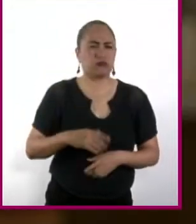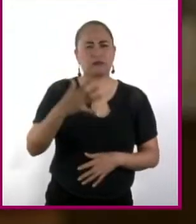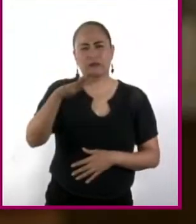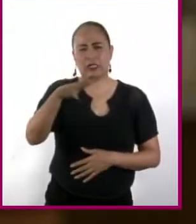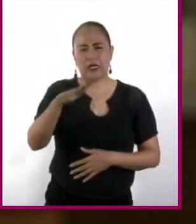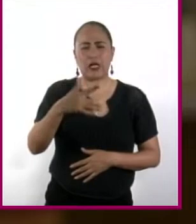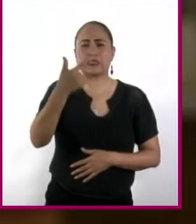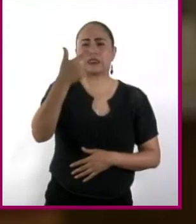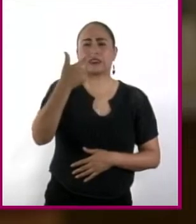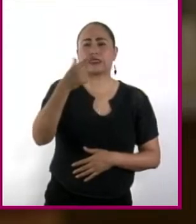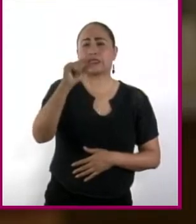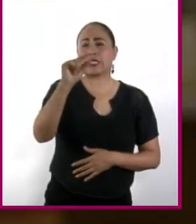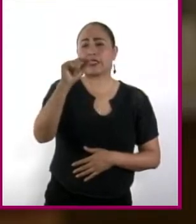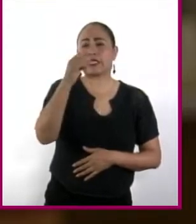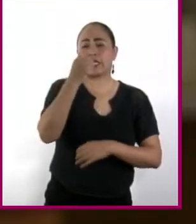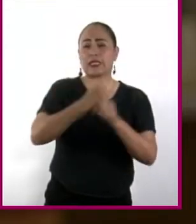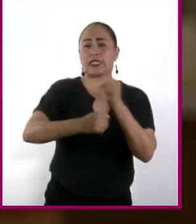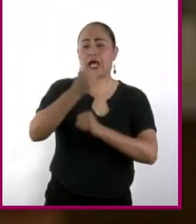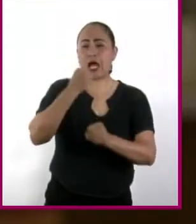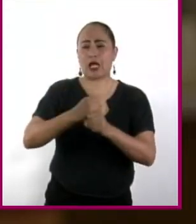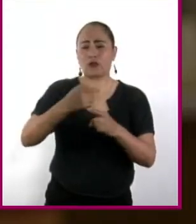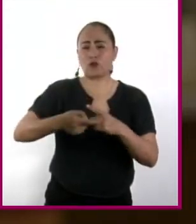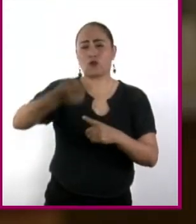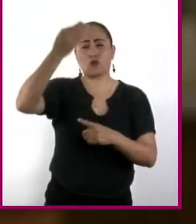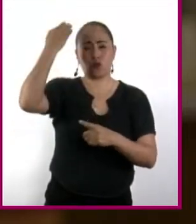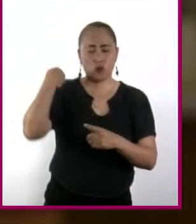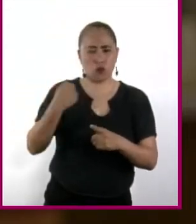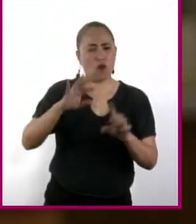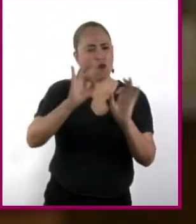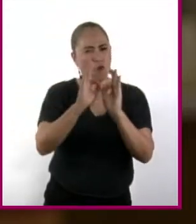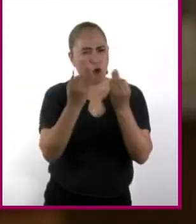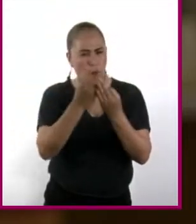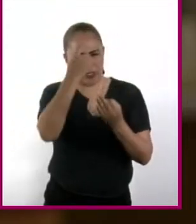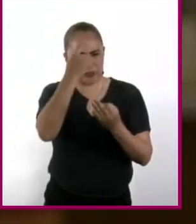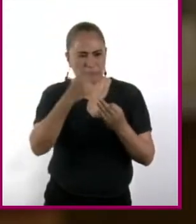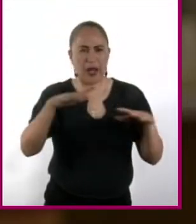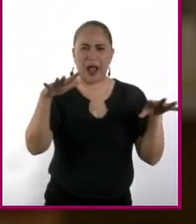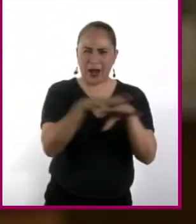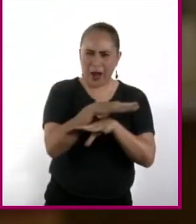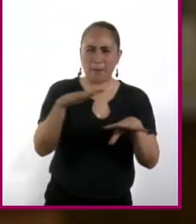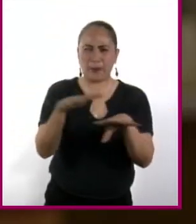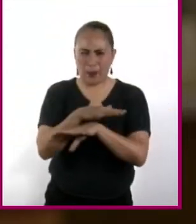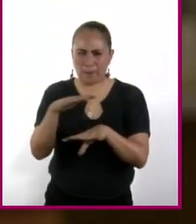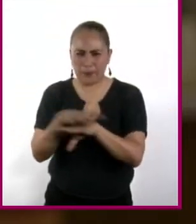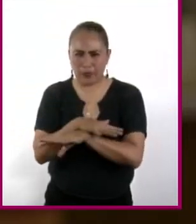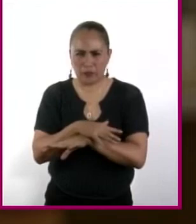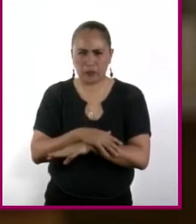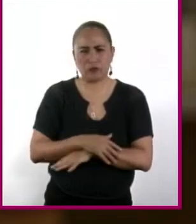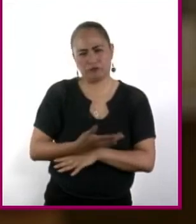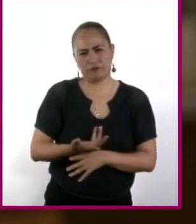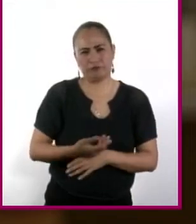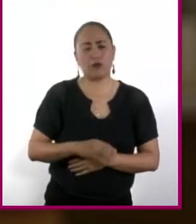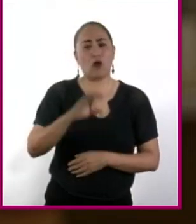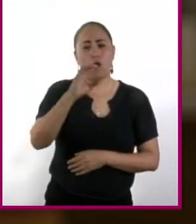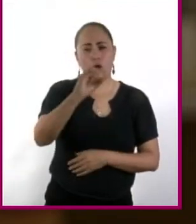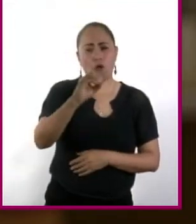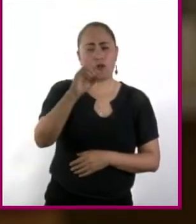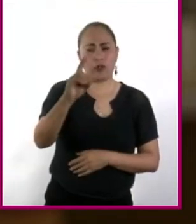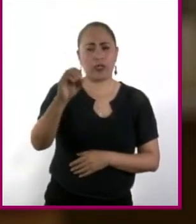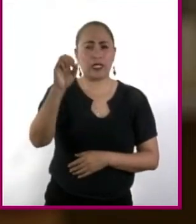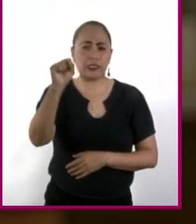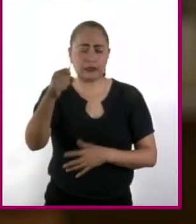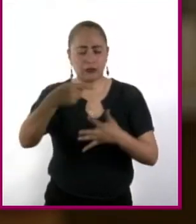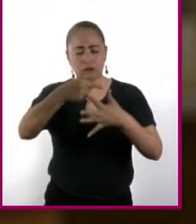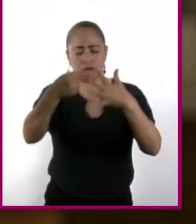casi 7 décadas a imaginar caminos para el desarrollo regional. Hoy consideramos a los ODS como